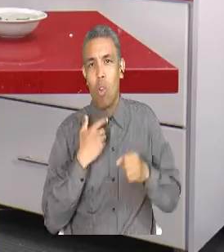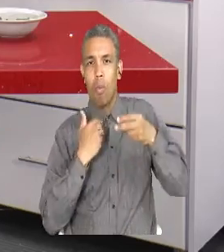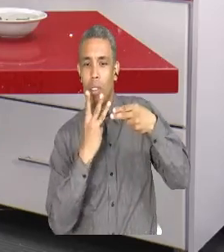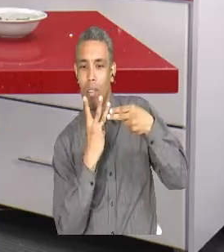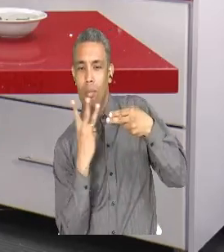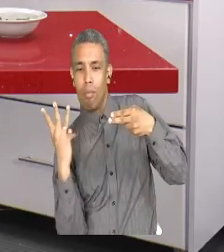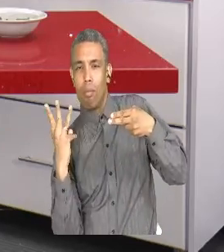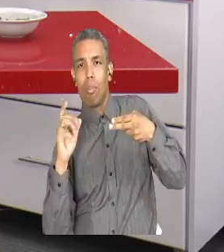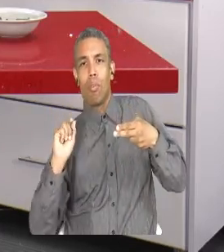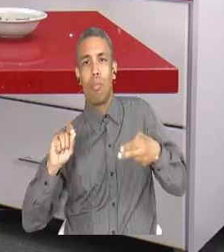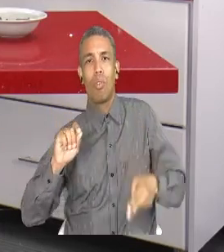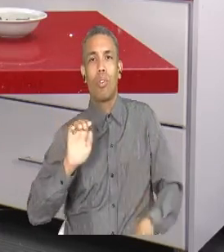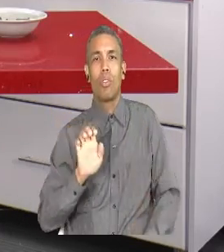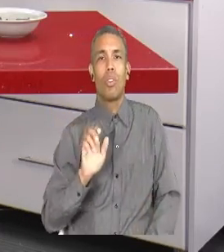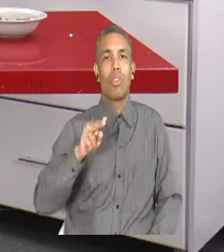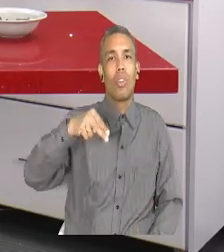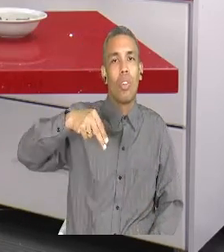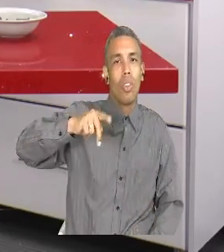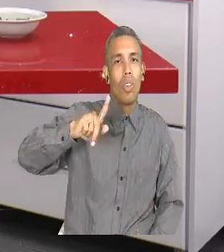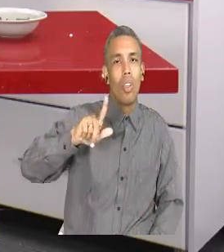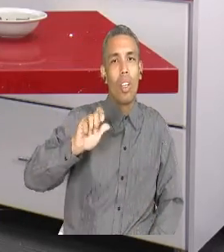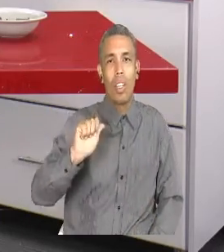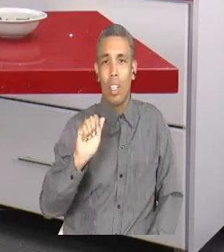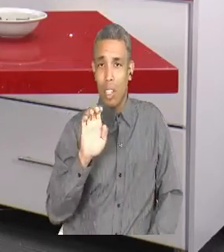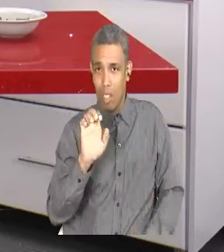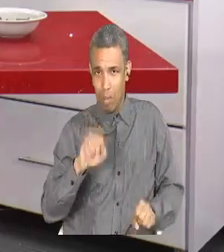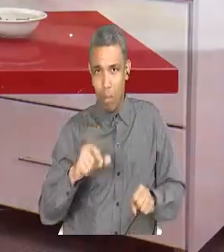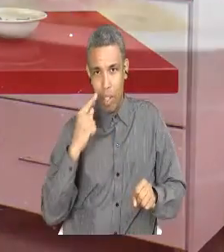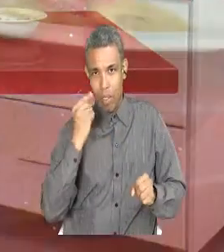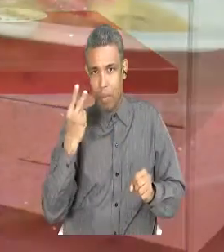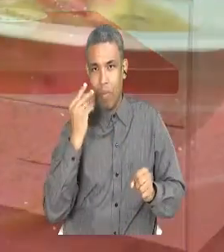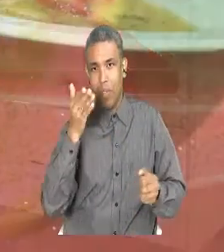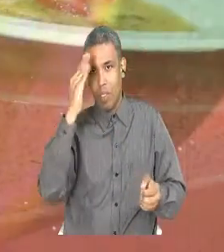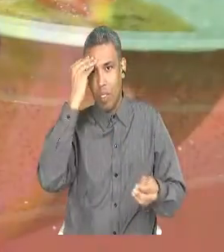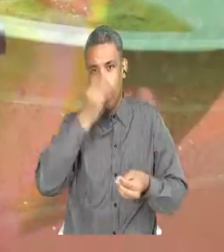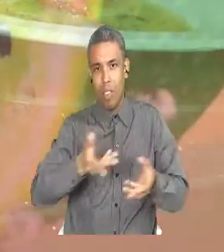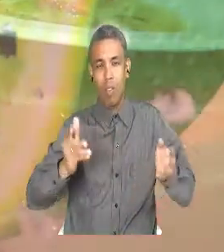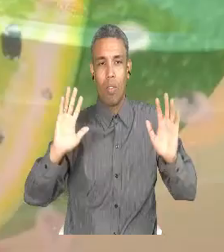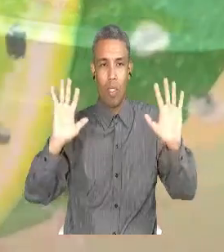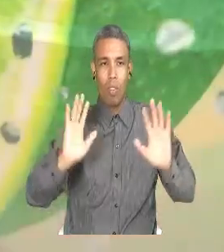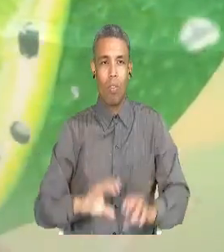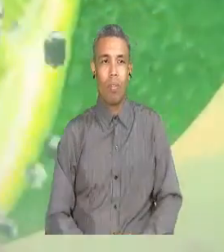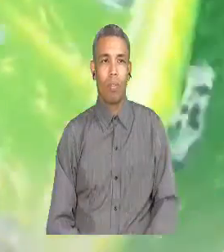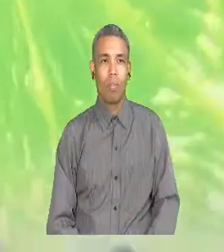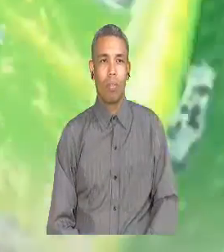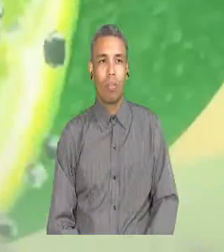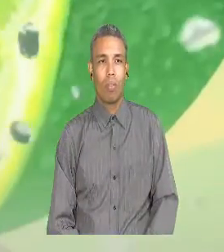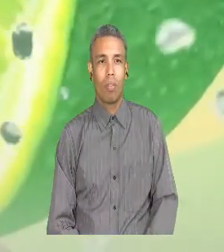www.enlacetelevisión.com. Nos vamos y chao, chao. Dios los bendiga. Amén.